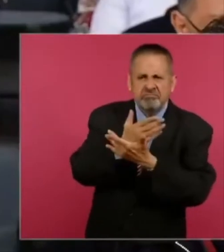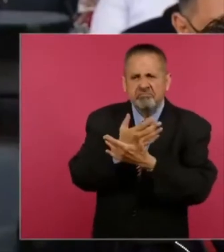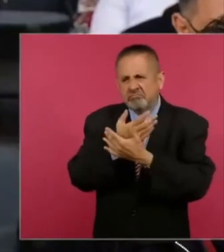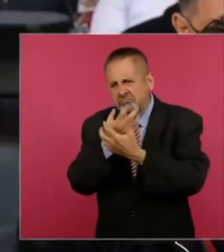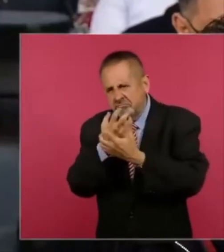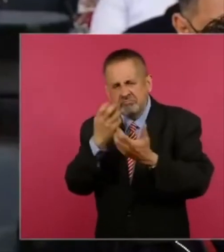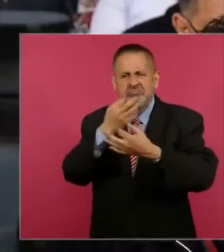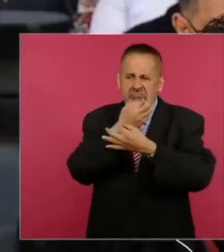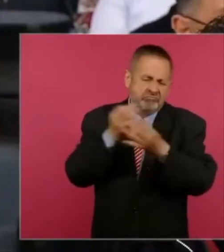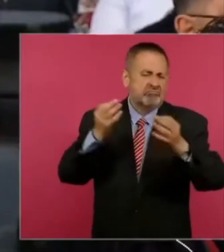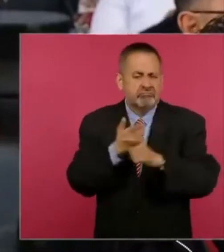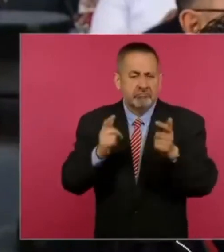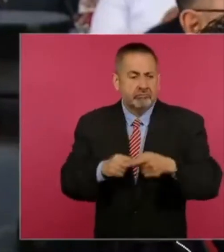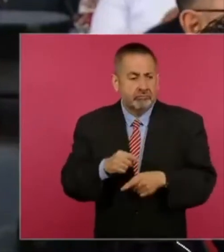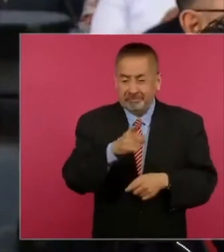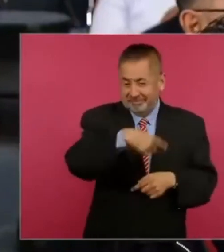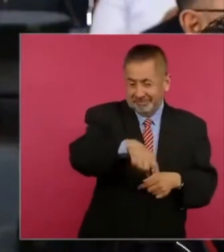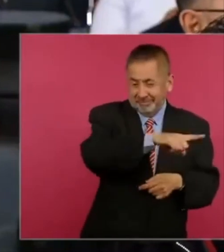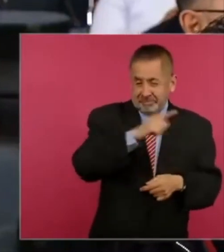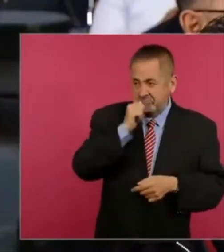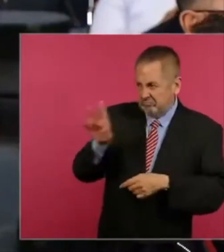los que intimidan